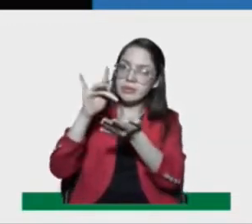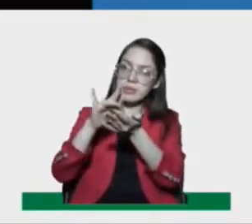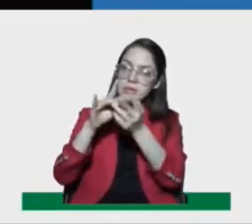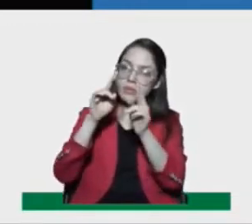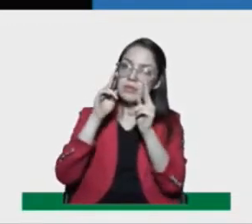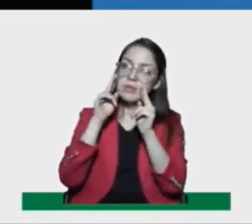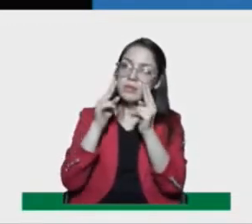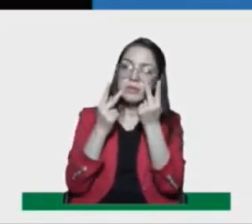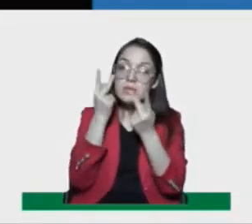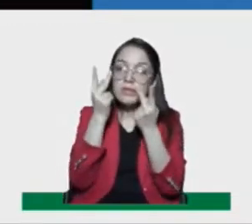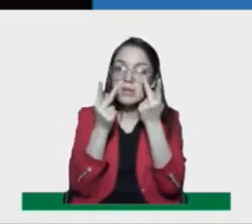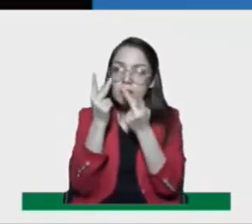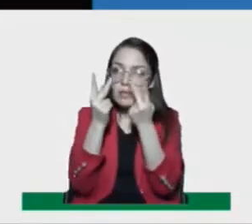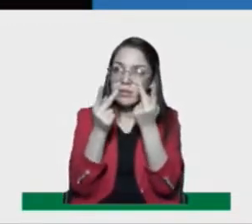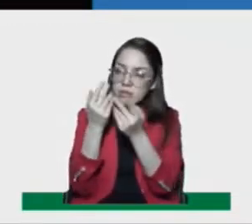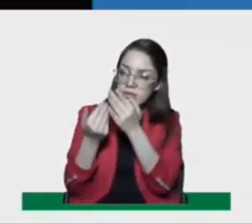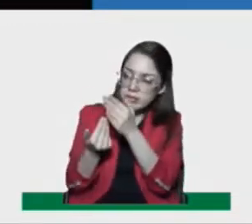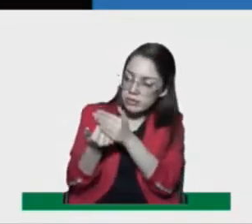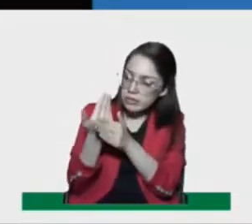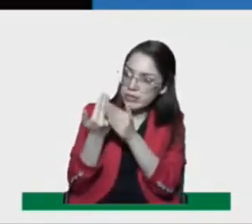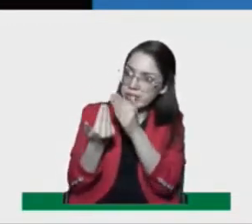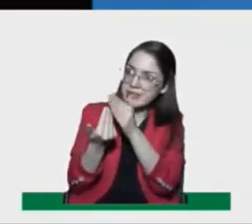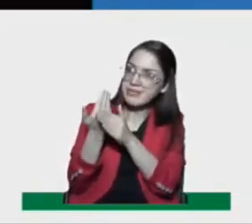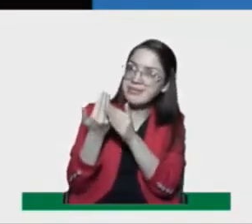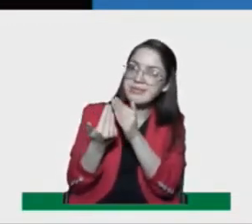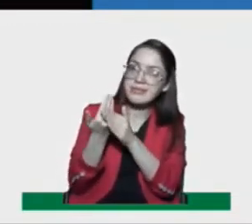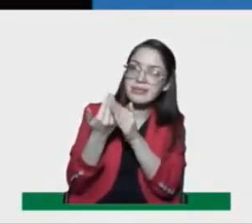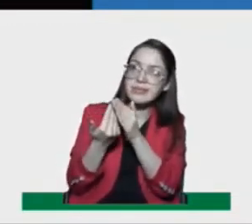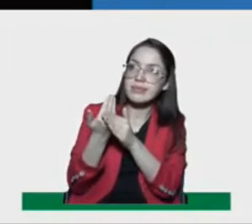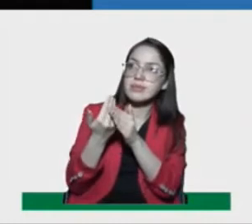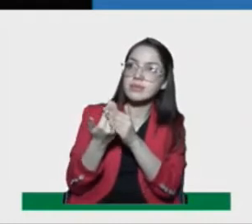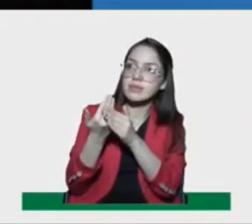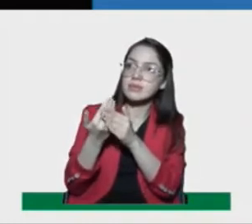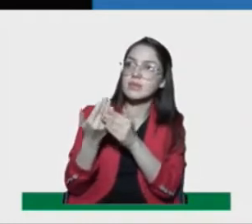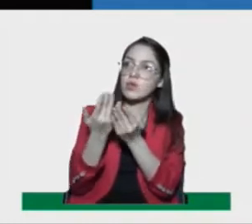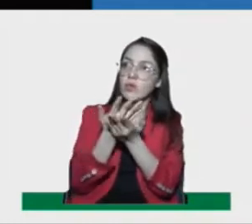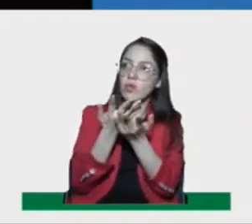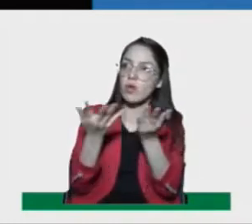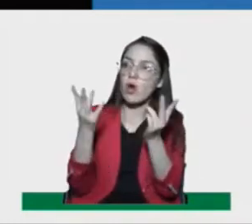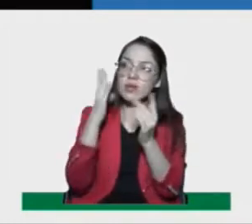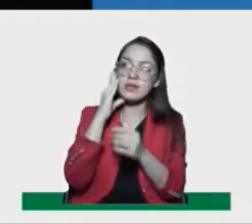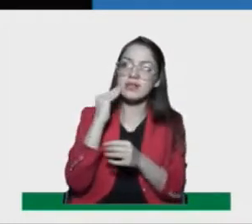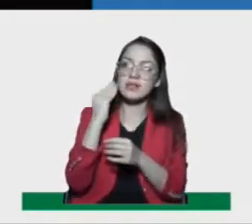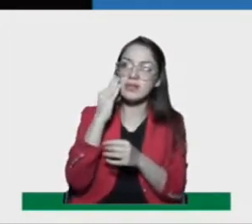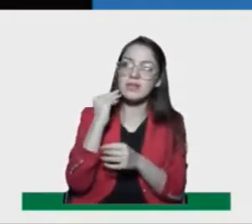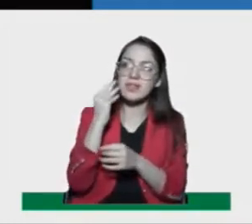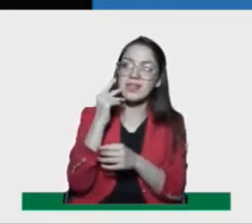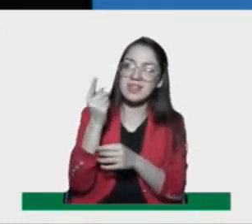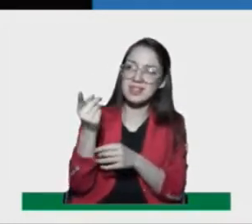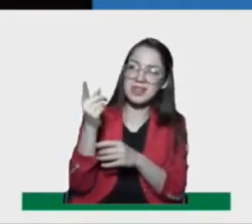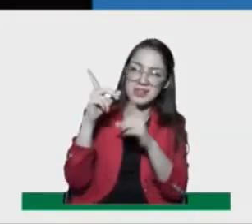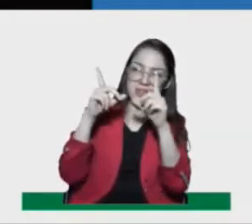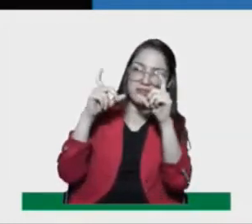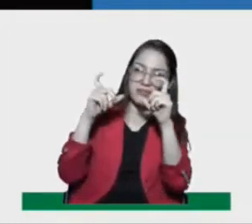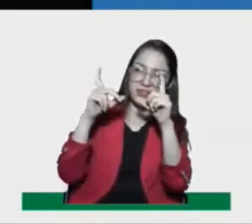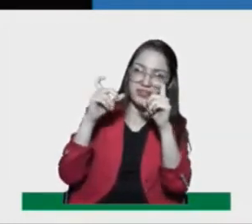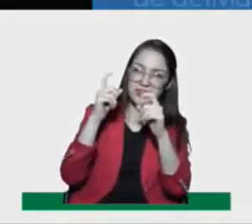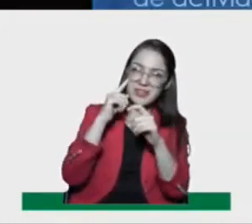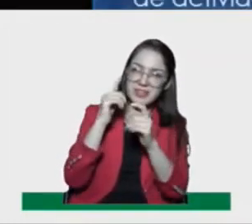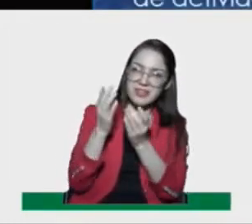sigue haciendo nuevos nuevos nuevos episodios ahí están las embarcaciones